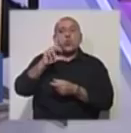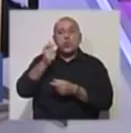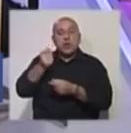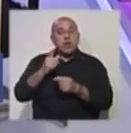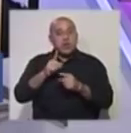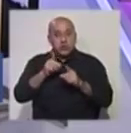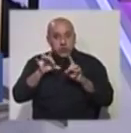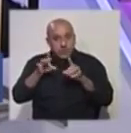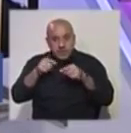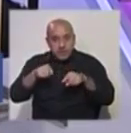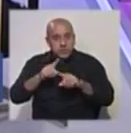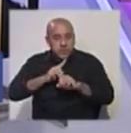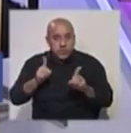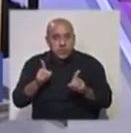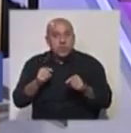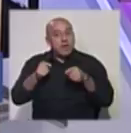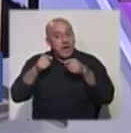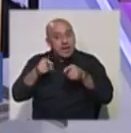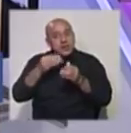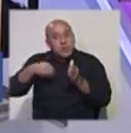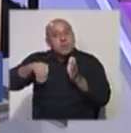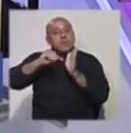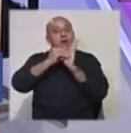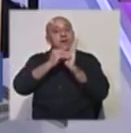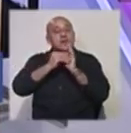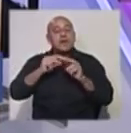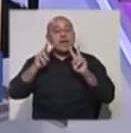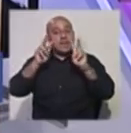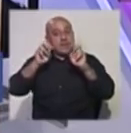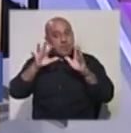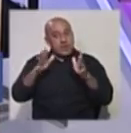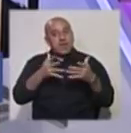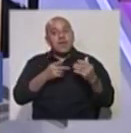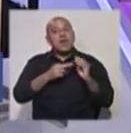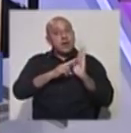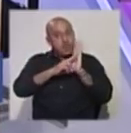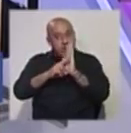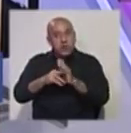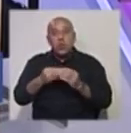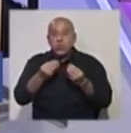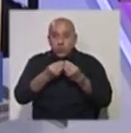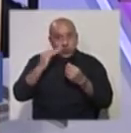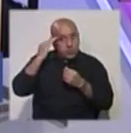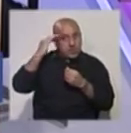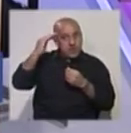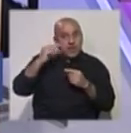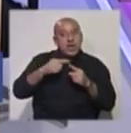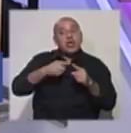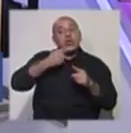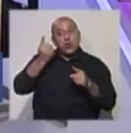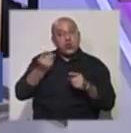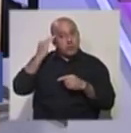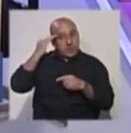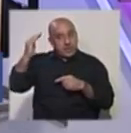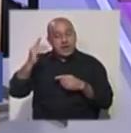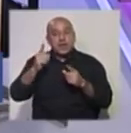eso, a eso se le sumó el respaldo de varios militares en actividad y de otros militares nostálgicos de la dictadura.